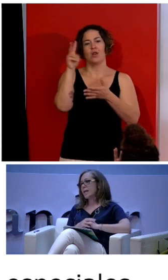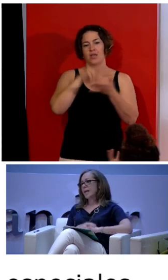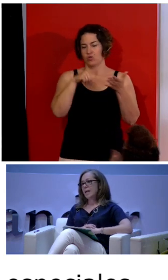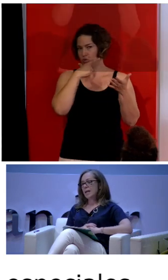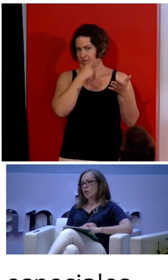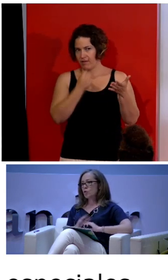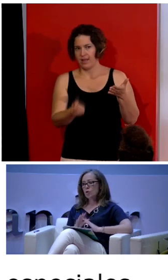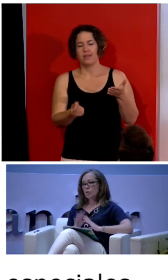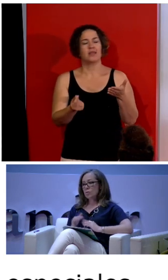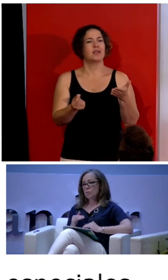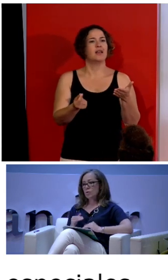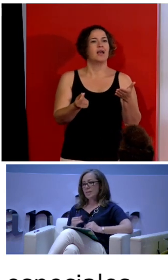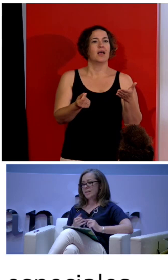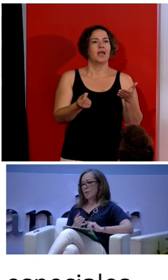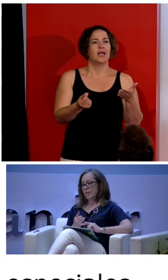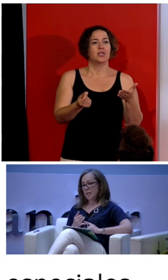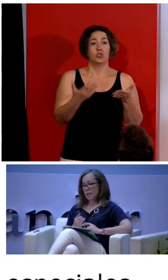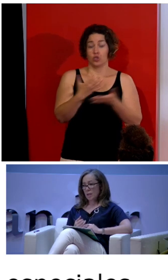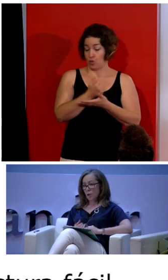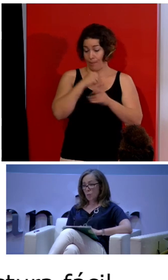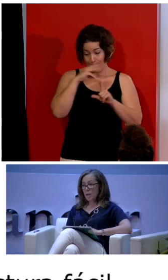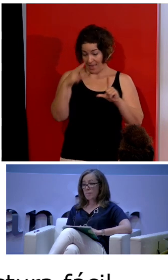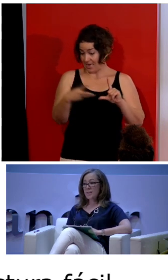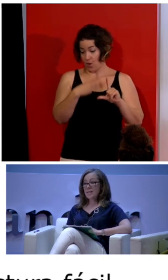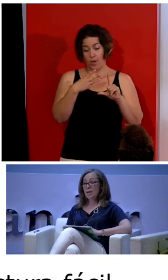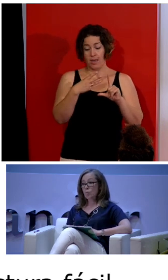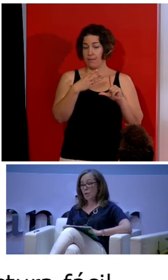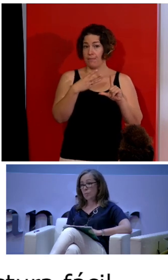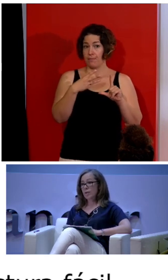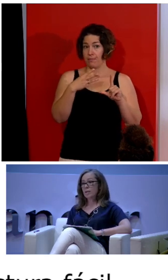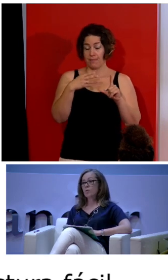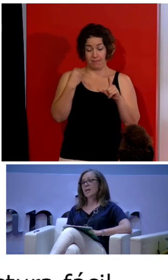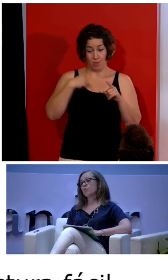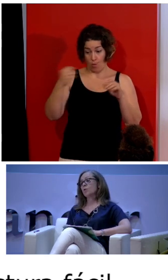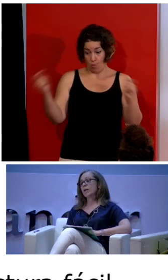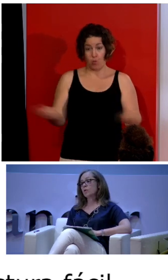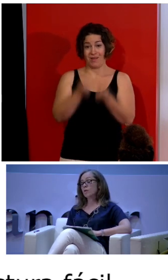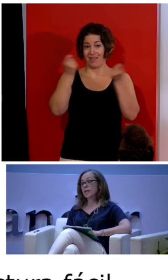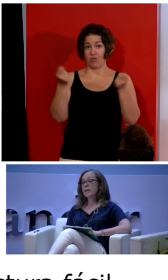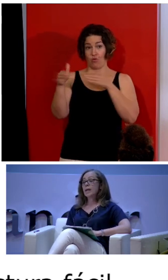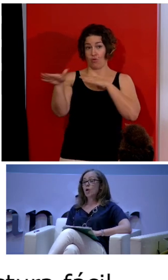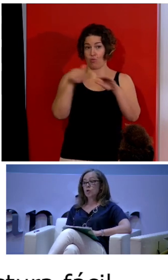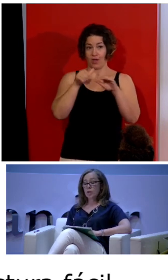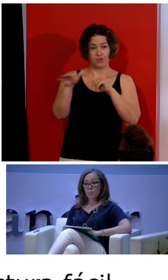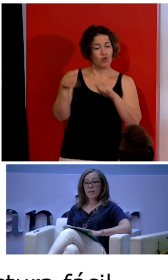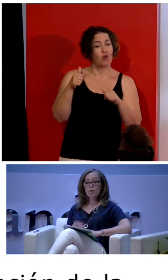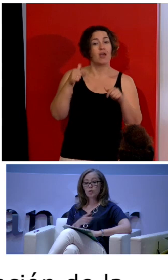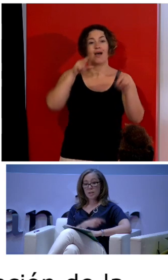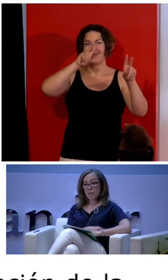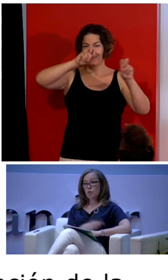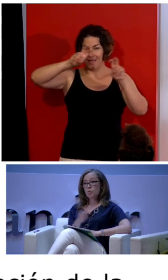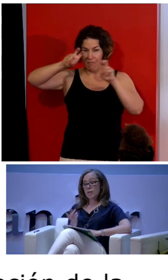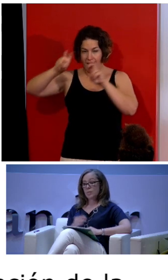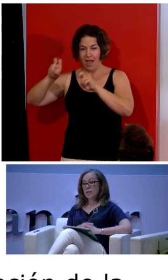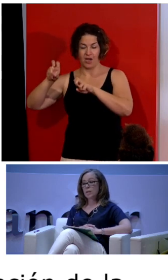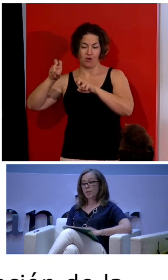fácil, todo desde la página web, desde la publicación de la convocatoria, los temarios